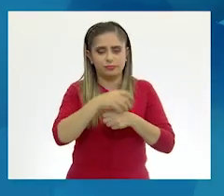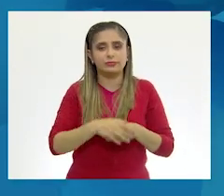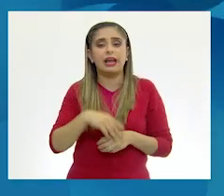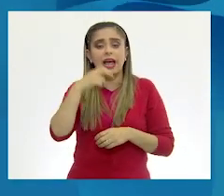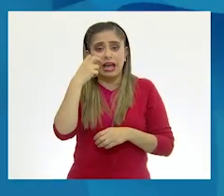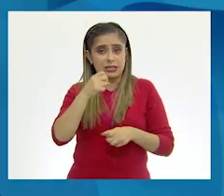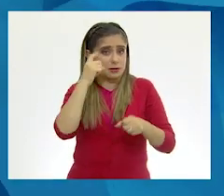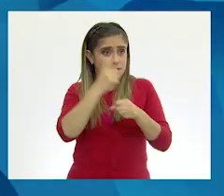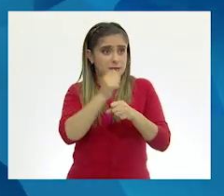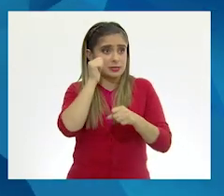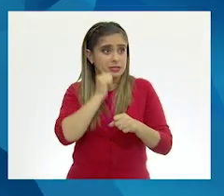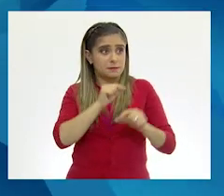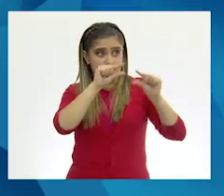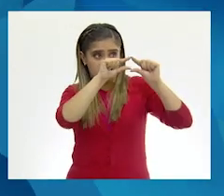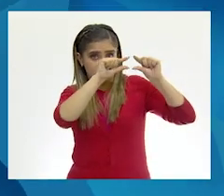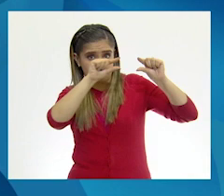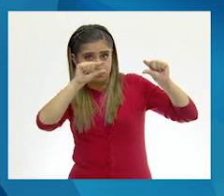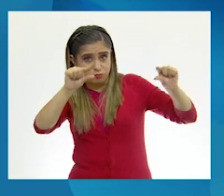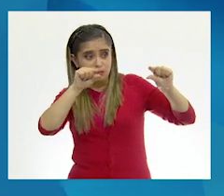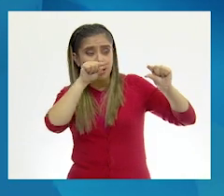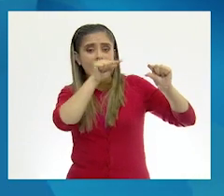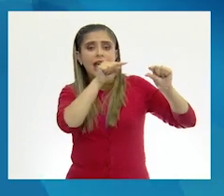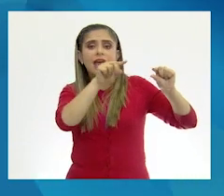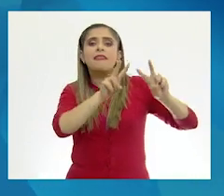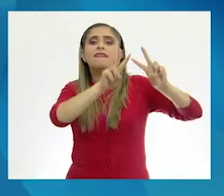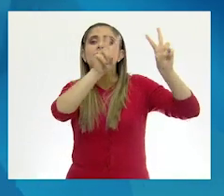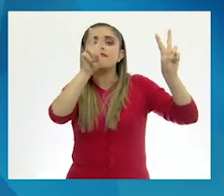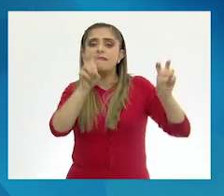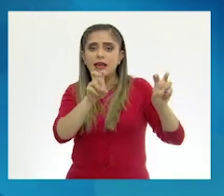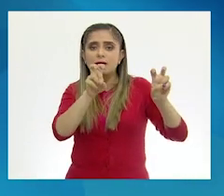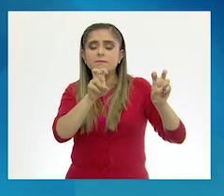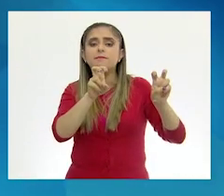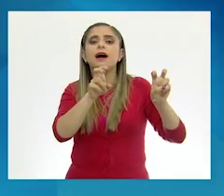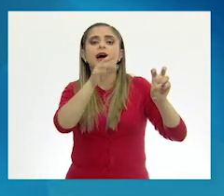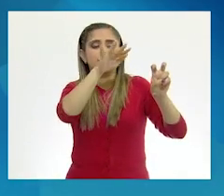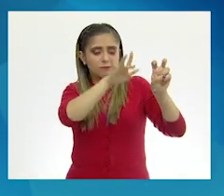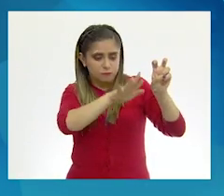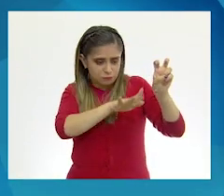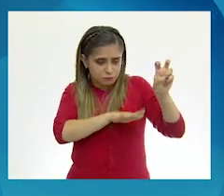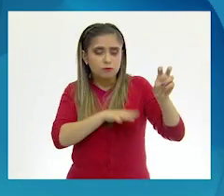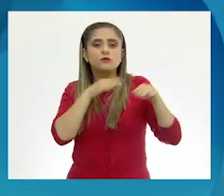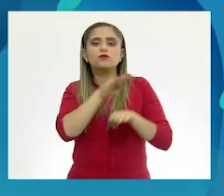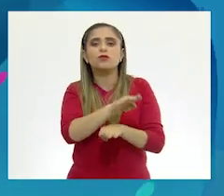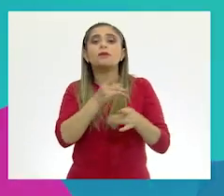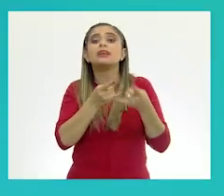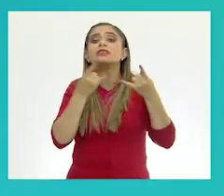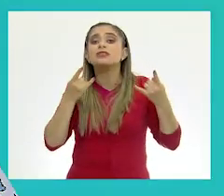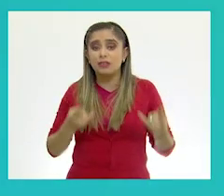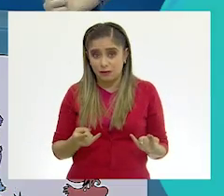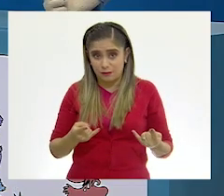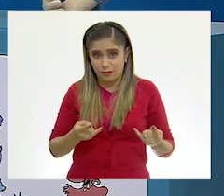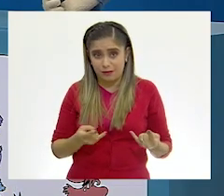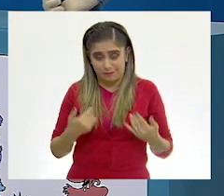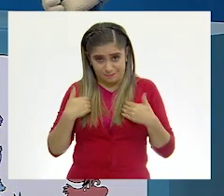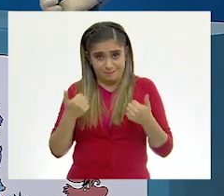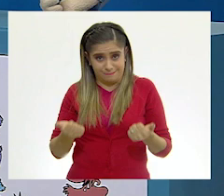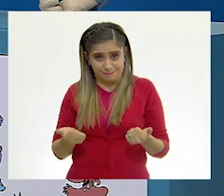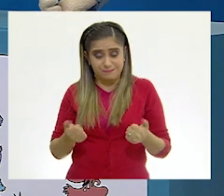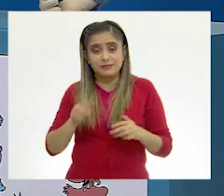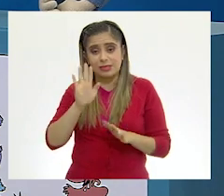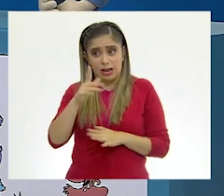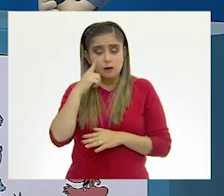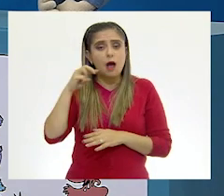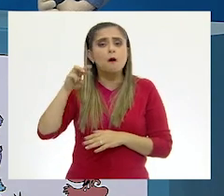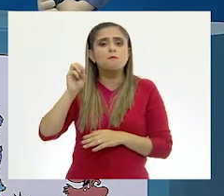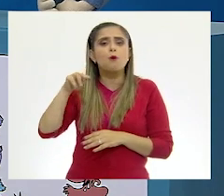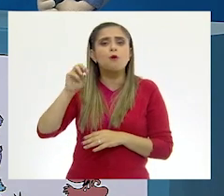las monografías normalmente sitúan al tema en su contexto histórico. ¿Recuerdan? Si la monografía fuera sobre